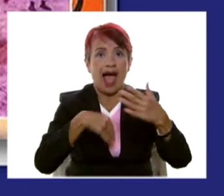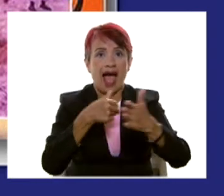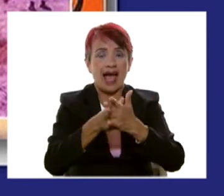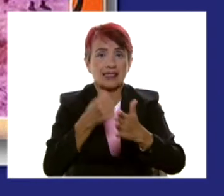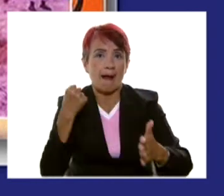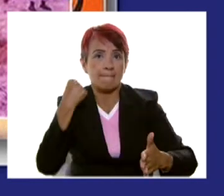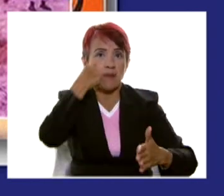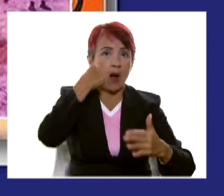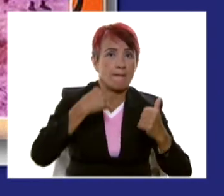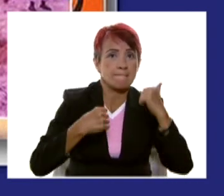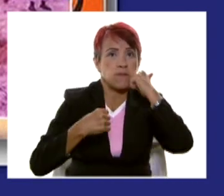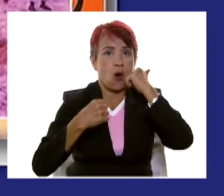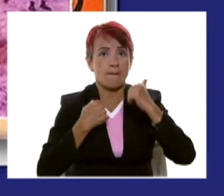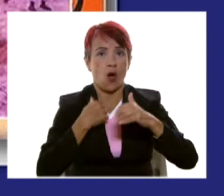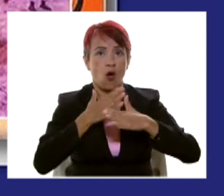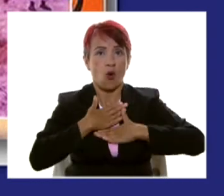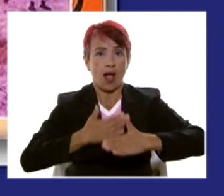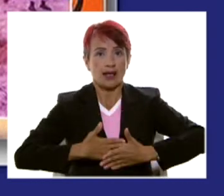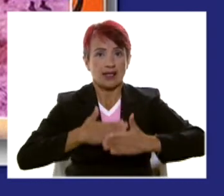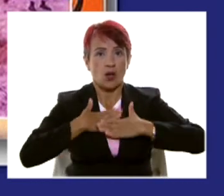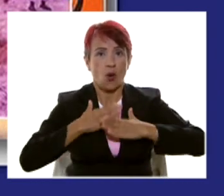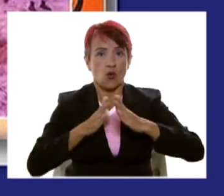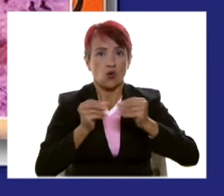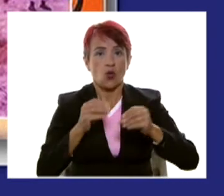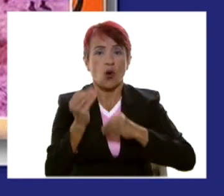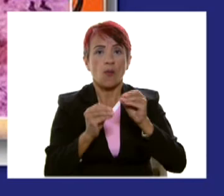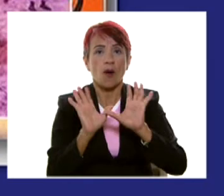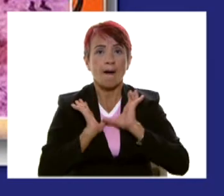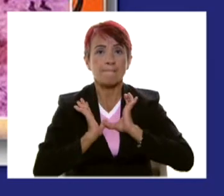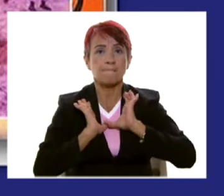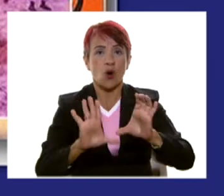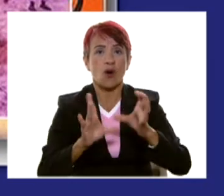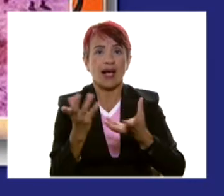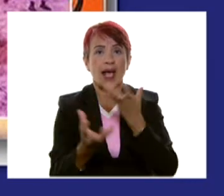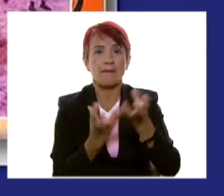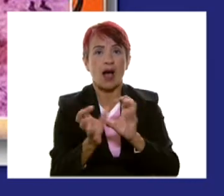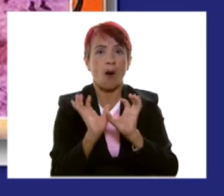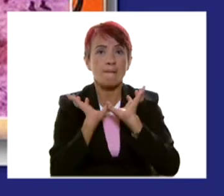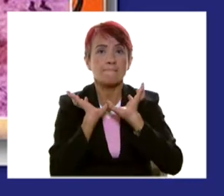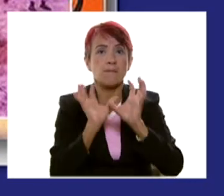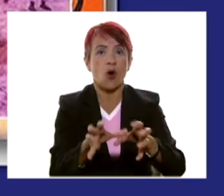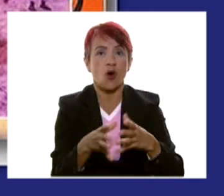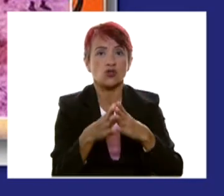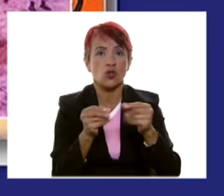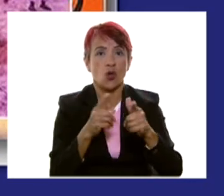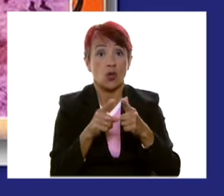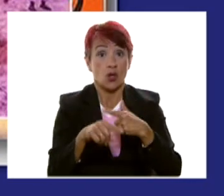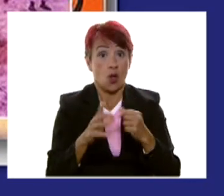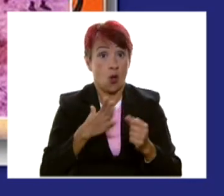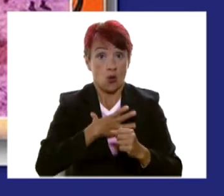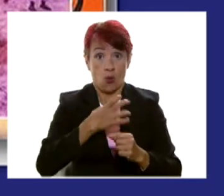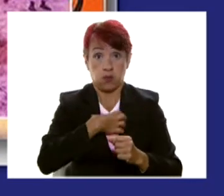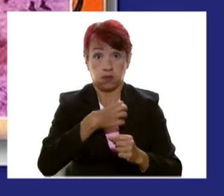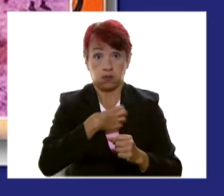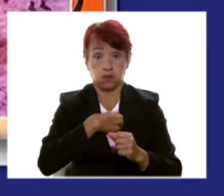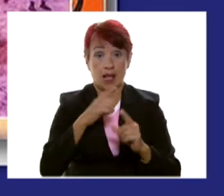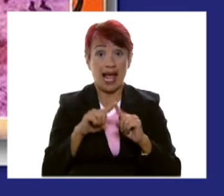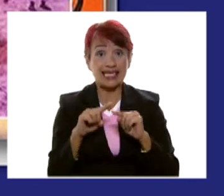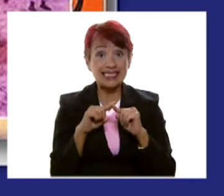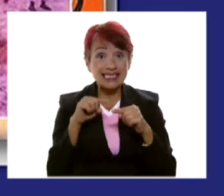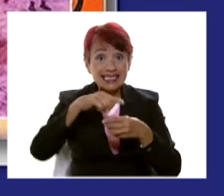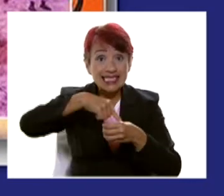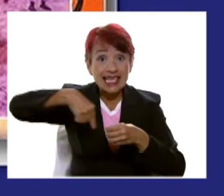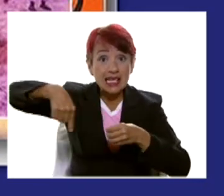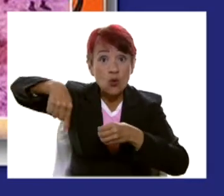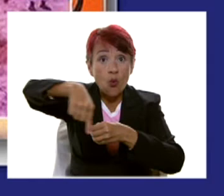en cualquier parte del cuerpo, una especie de quemado, que nosotros algunos conocemos como quemado. No podrán salirse del círculo y cada uno